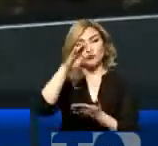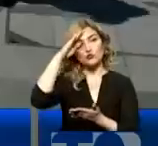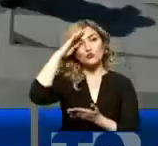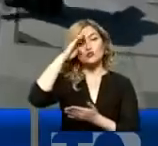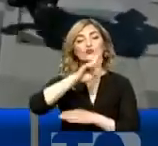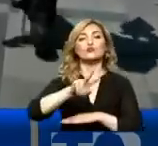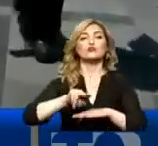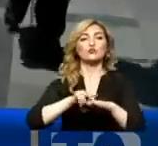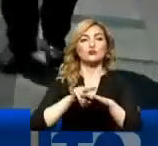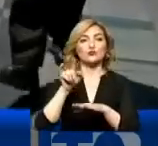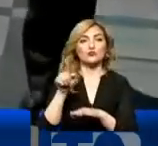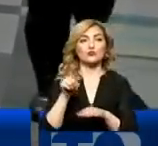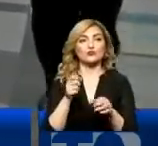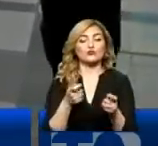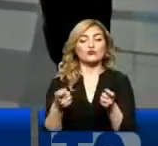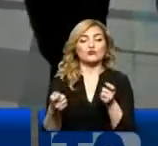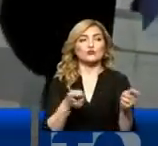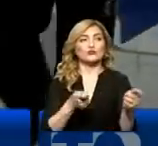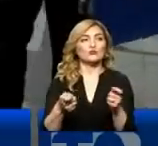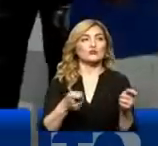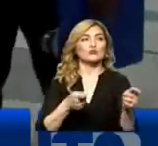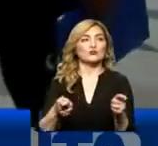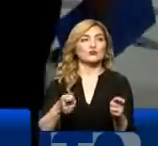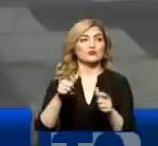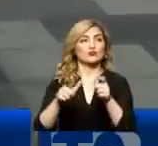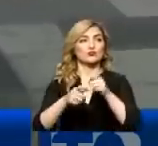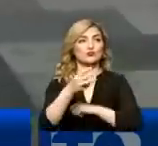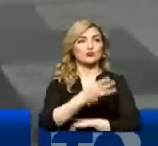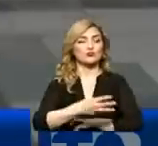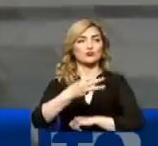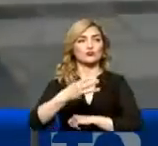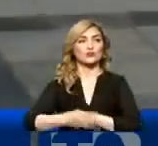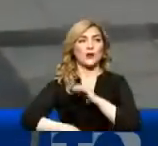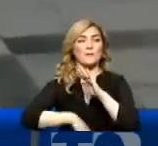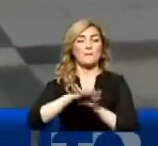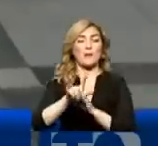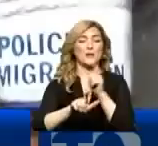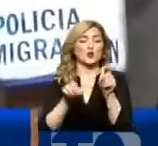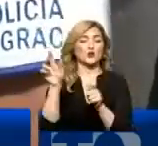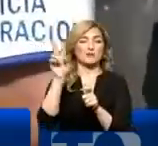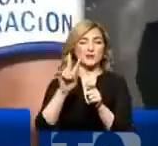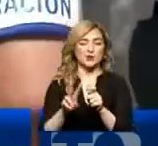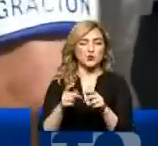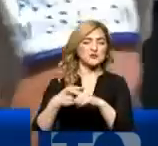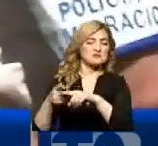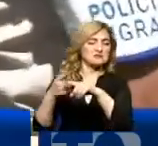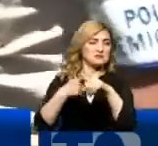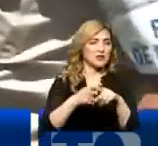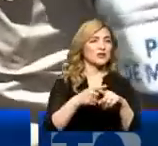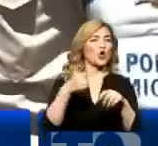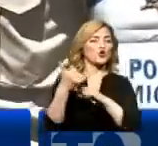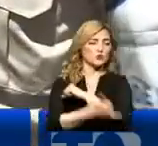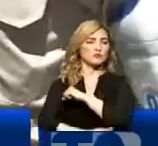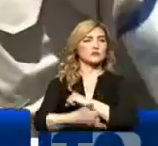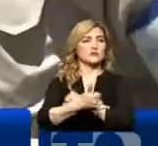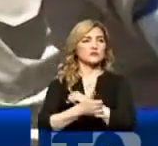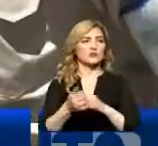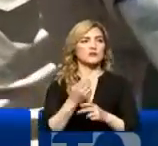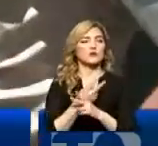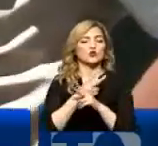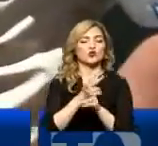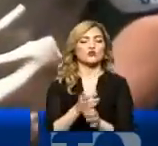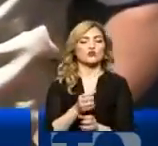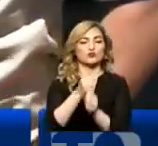Policía Nacional realiza operativos de control migratorio en las zonas más transitadas de la ciudad, con el objetivo de precautelar